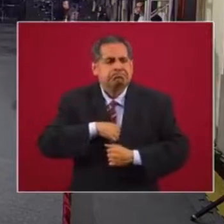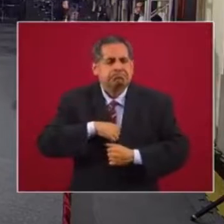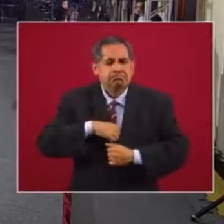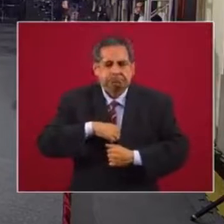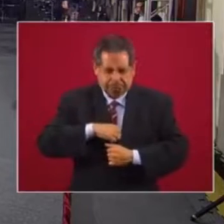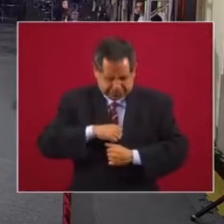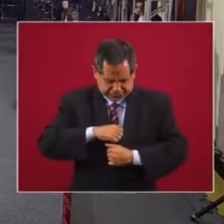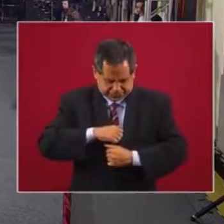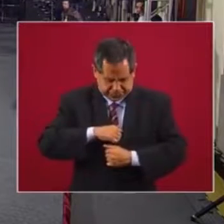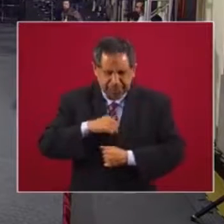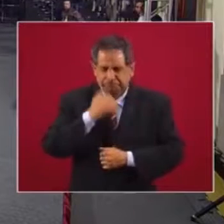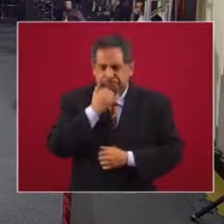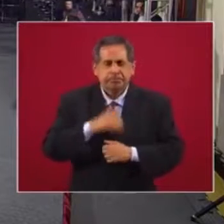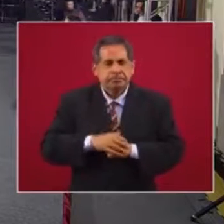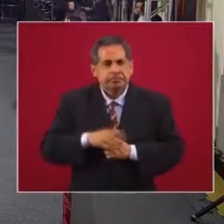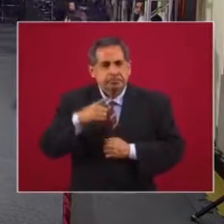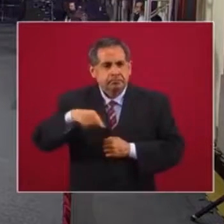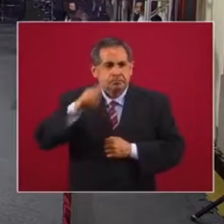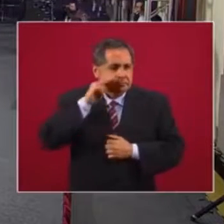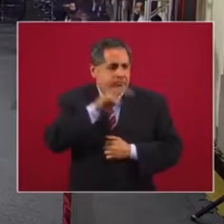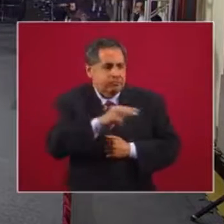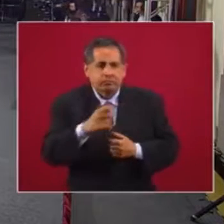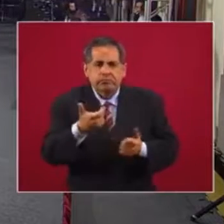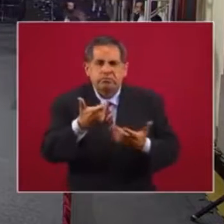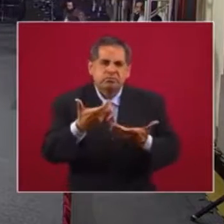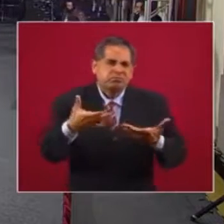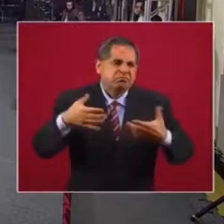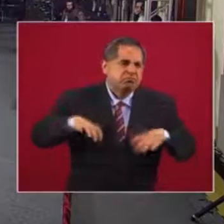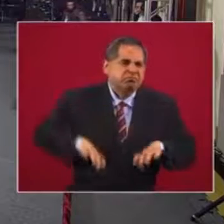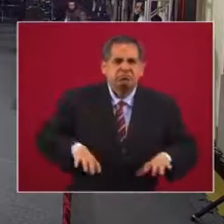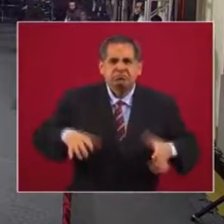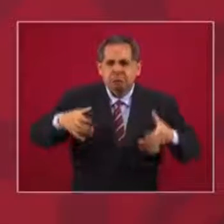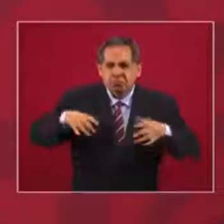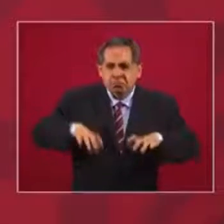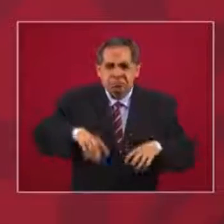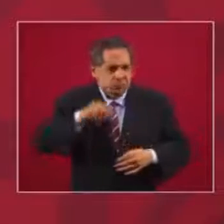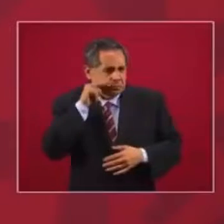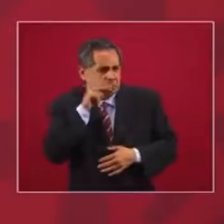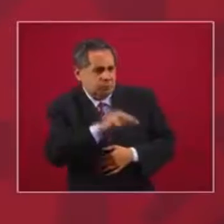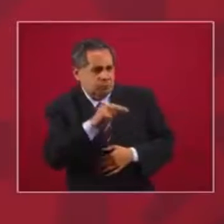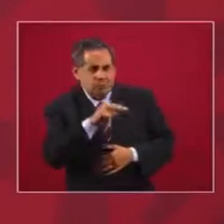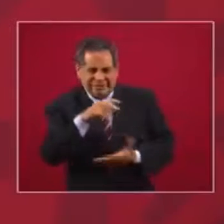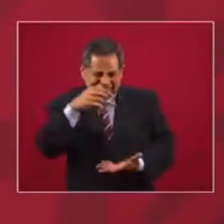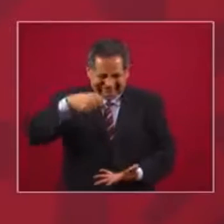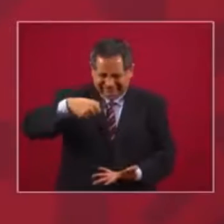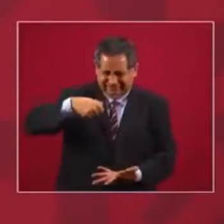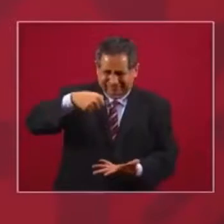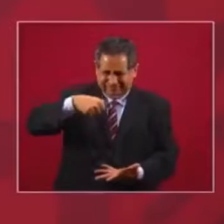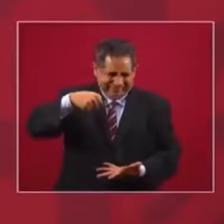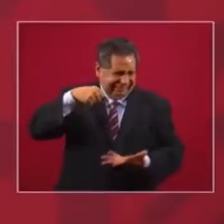cuánto dinero recibían, maletas.